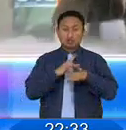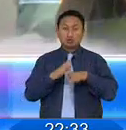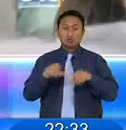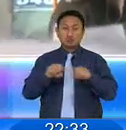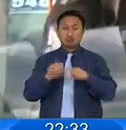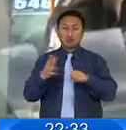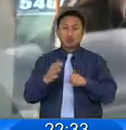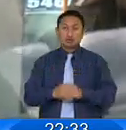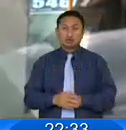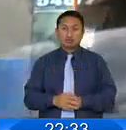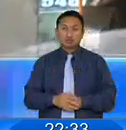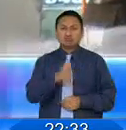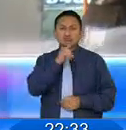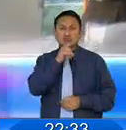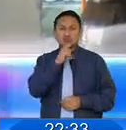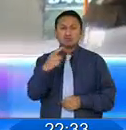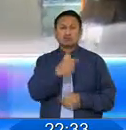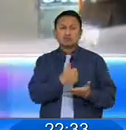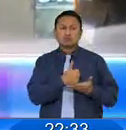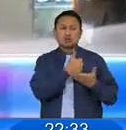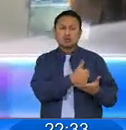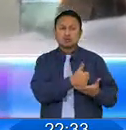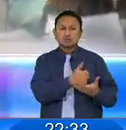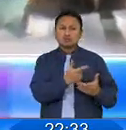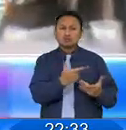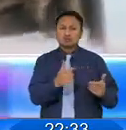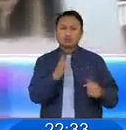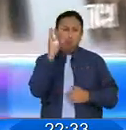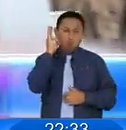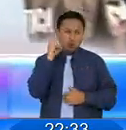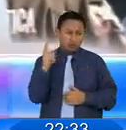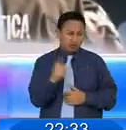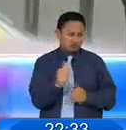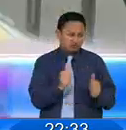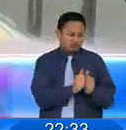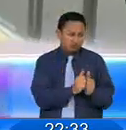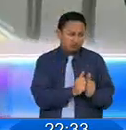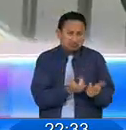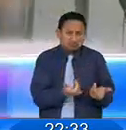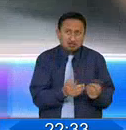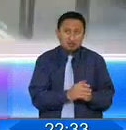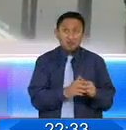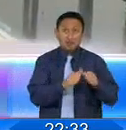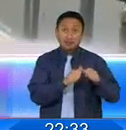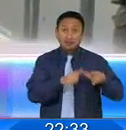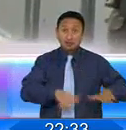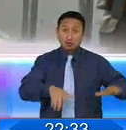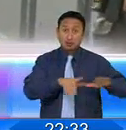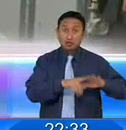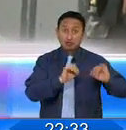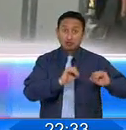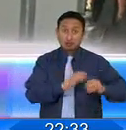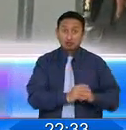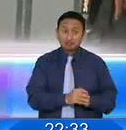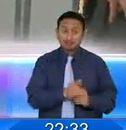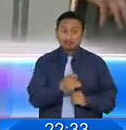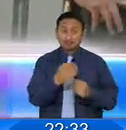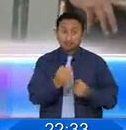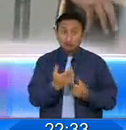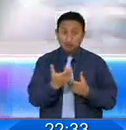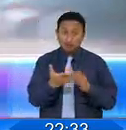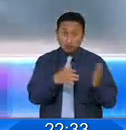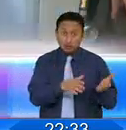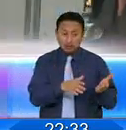Se desconoce quién pudo ser y qué relación tenía la fémina que lo acompañaba, quien permaneció en el lugar hasta recibir la lamentable noticia